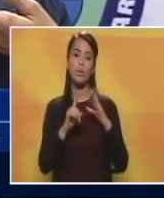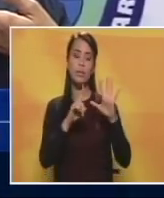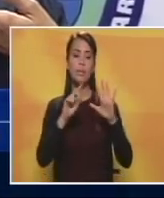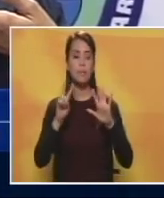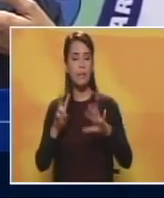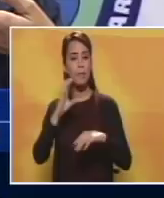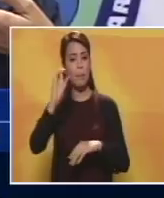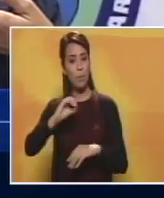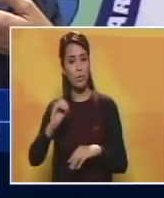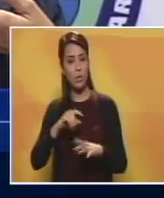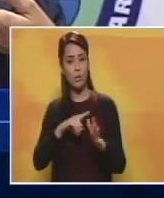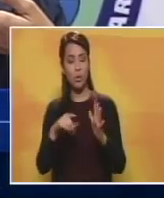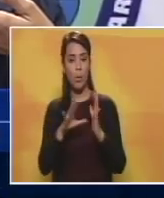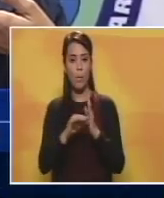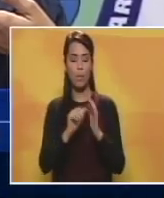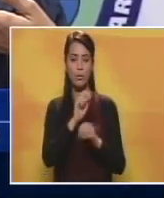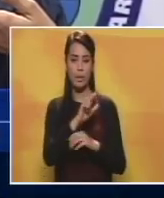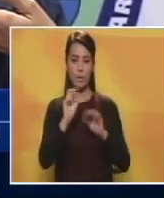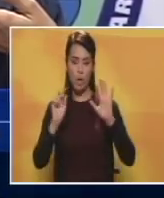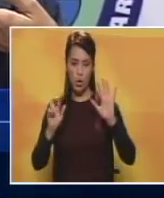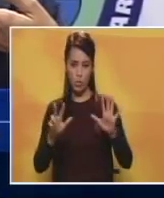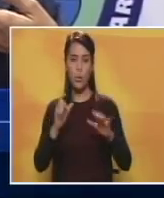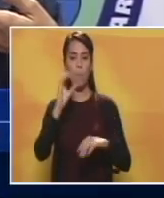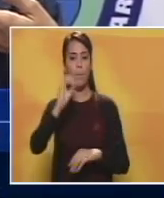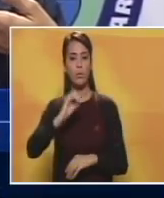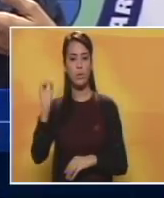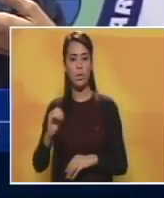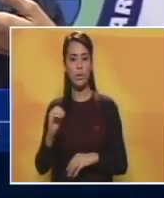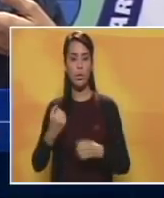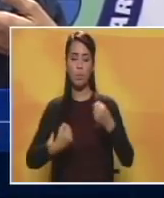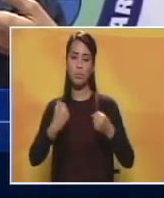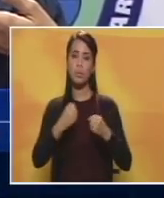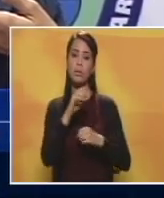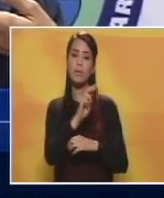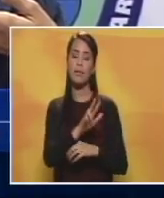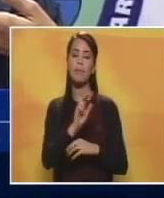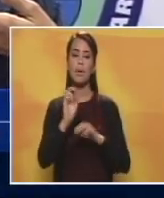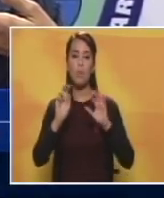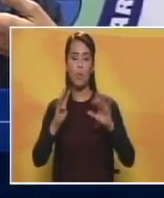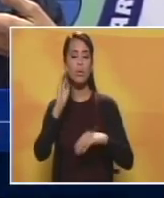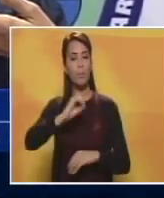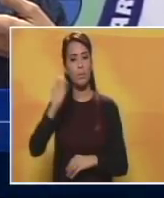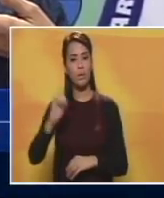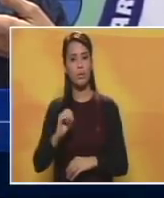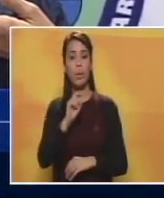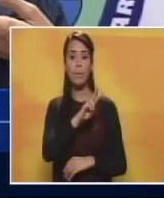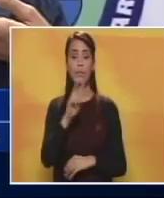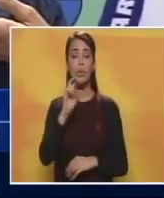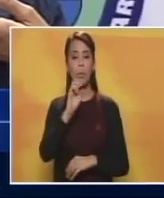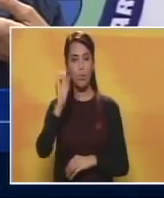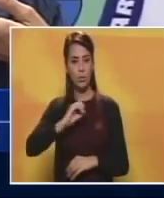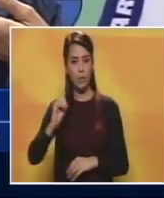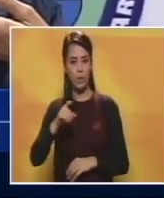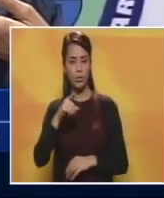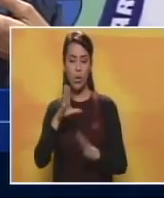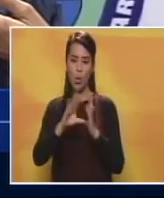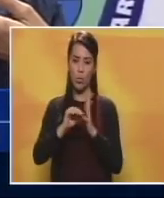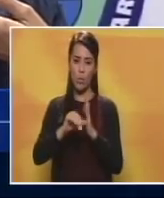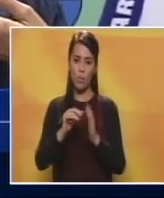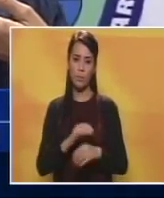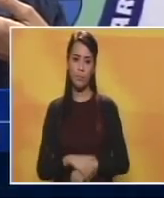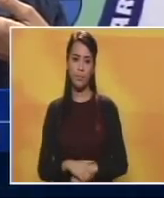67%, en el caso de hurto un 38%, en el caso de hurto de vehículo un 34%, en el caso de robo un 22%, en el caso de robo de vehículo